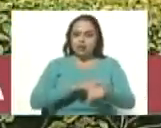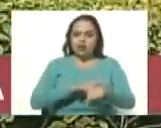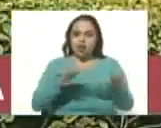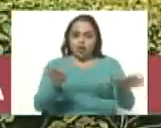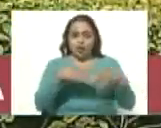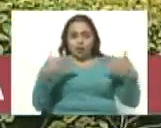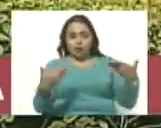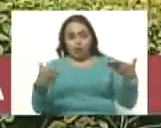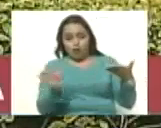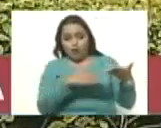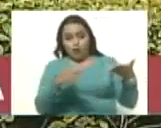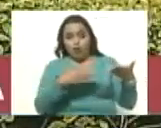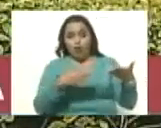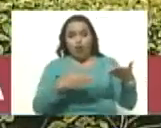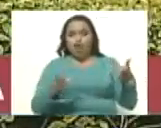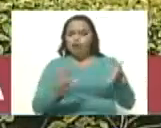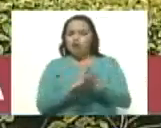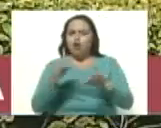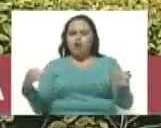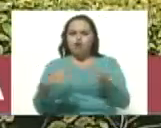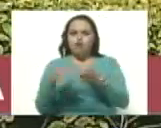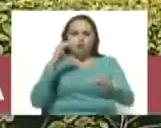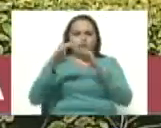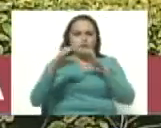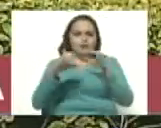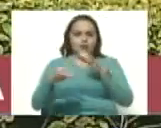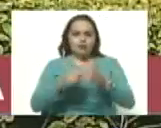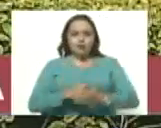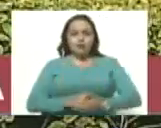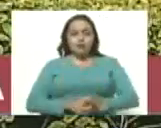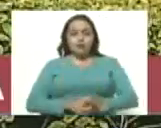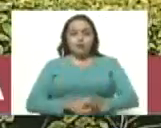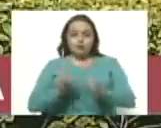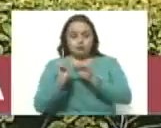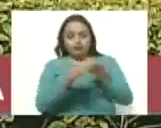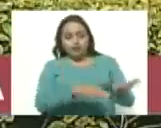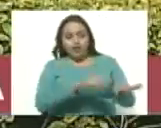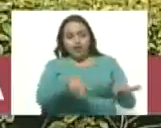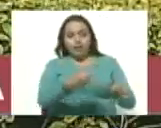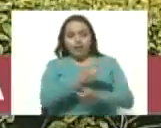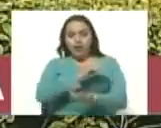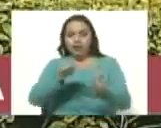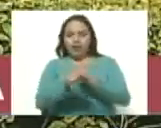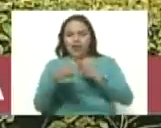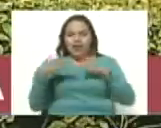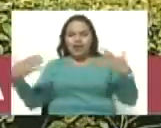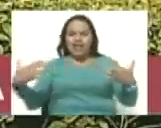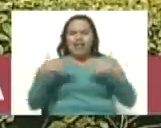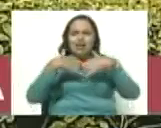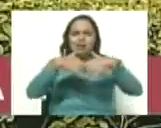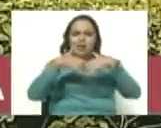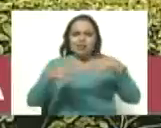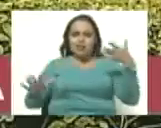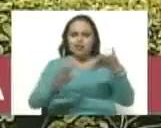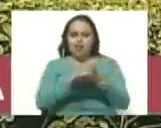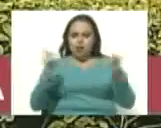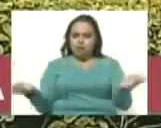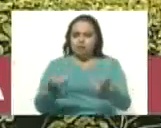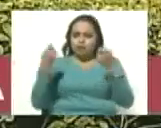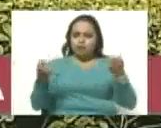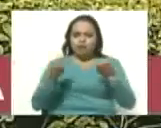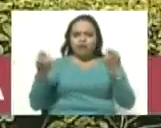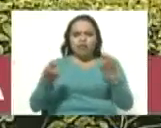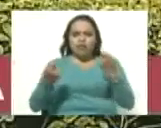de estilo de esos grandes medios esas grandes corporaciones las tiran al cesto de la basura y se convierten en grandes maquinarias de creación